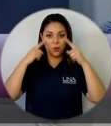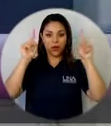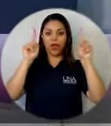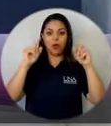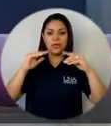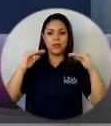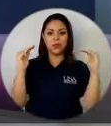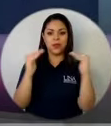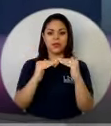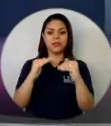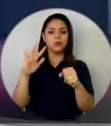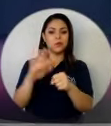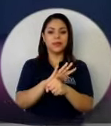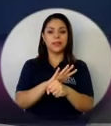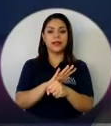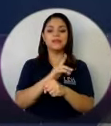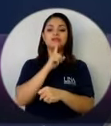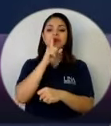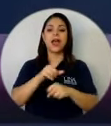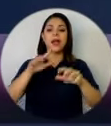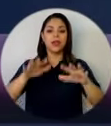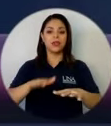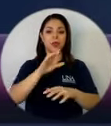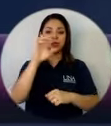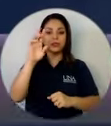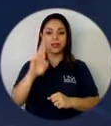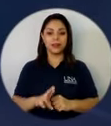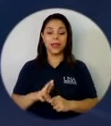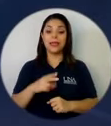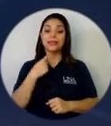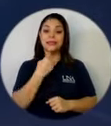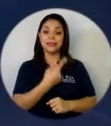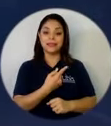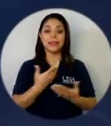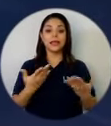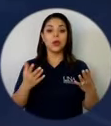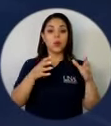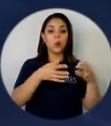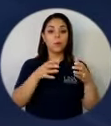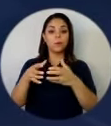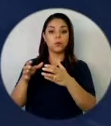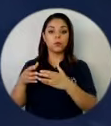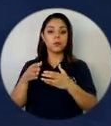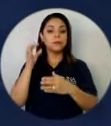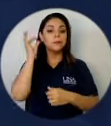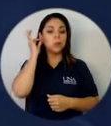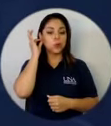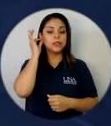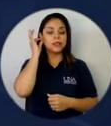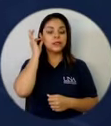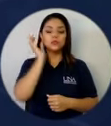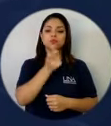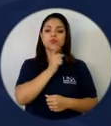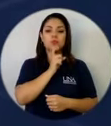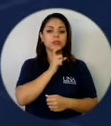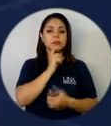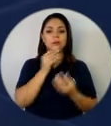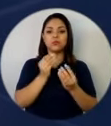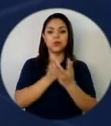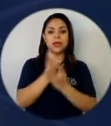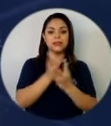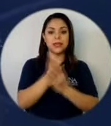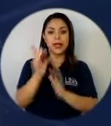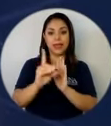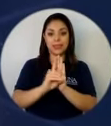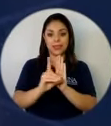la igualdad plena y real en Costa Rica. Además, resaltó que hay muchos grupos de mujeres a quienes les cuesta mucho acceder a